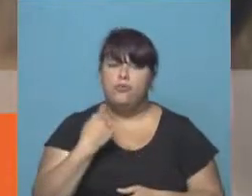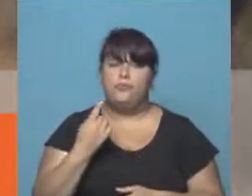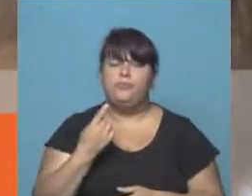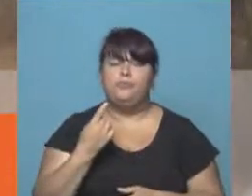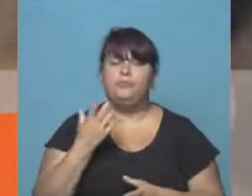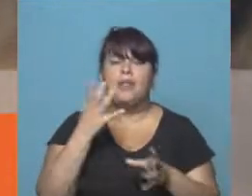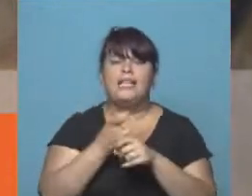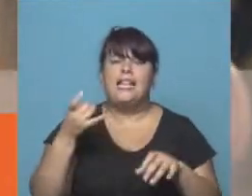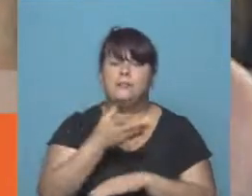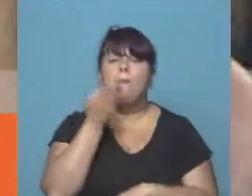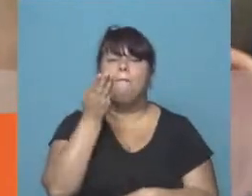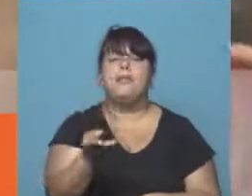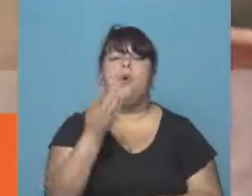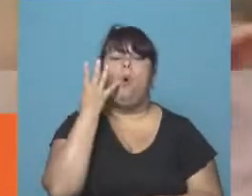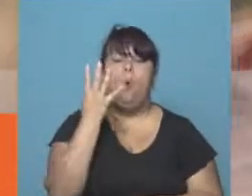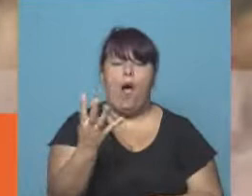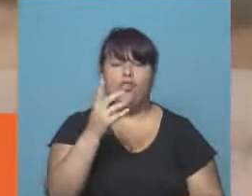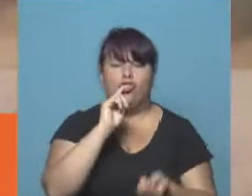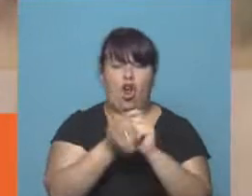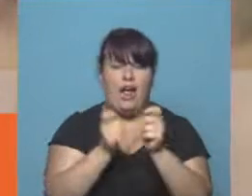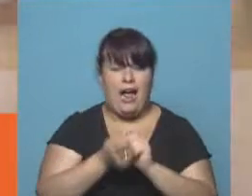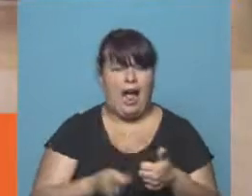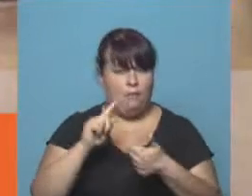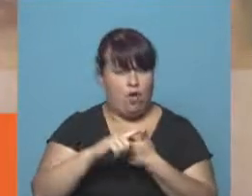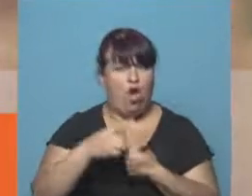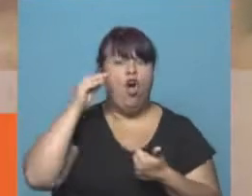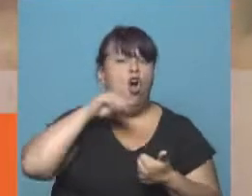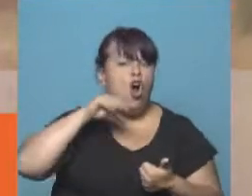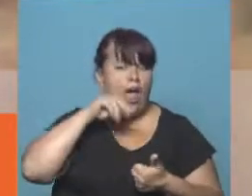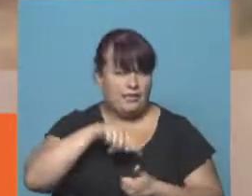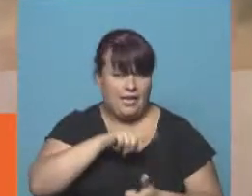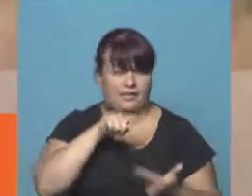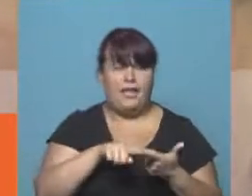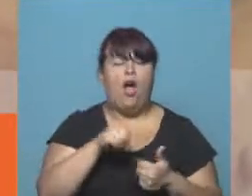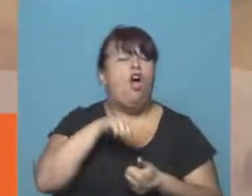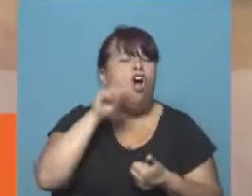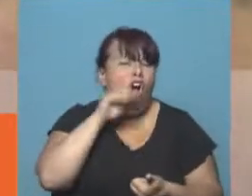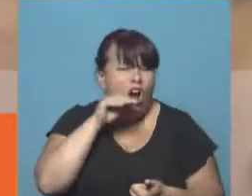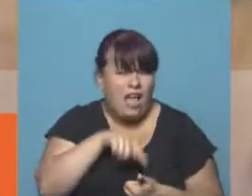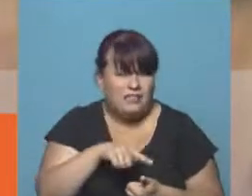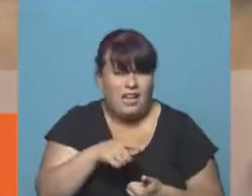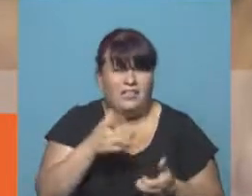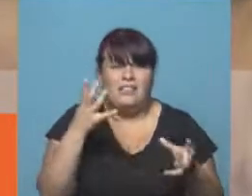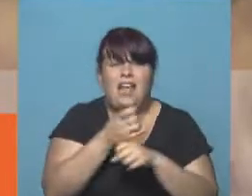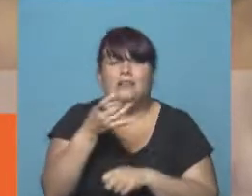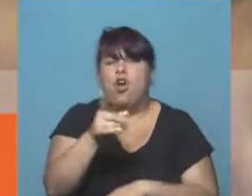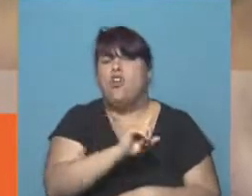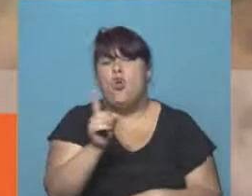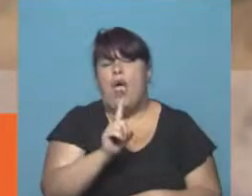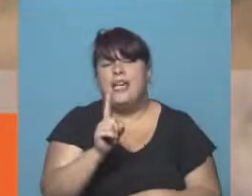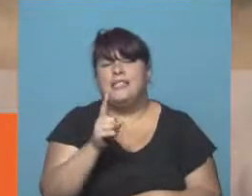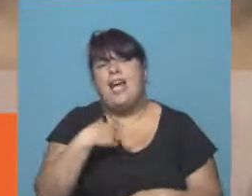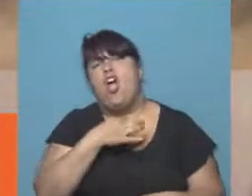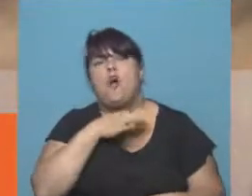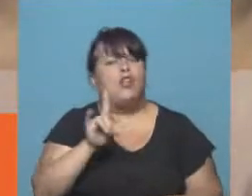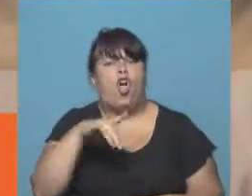El transporte está pidiendo 4 modificaciones, que son las horas extras, porque las horas extras en el transporte no son optativas,